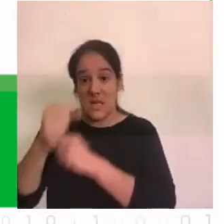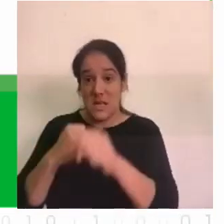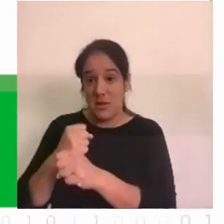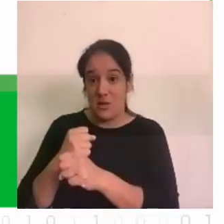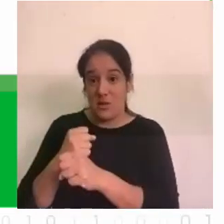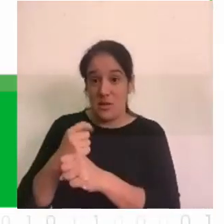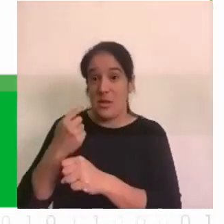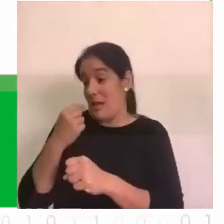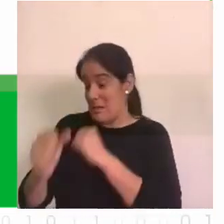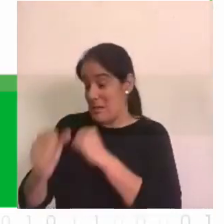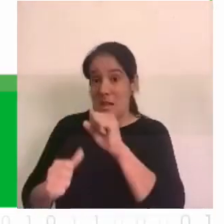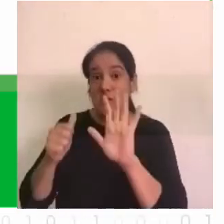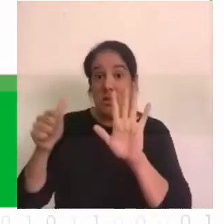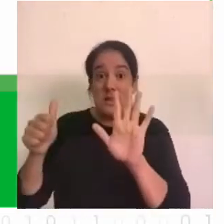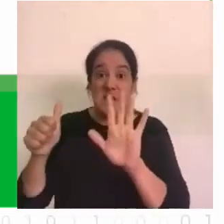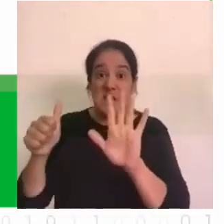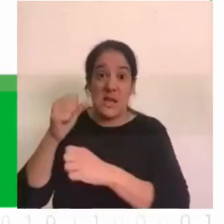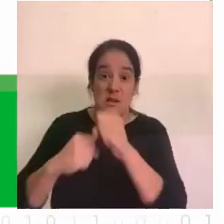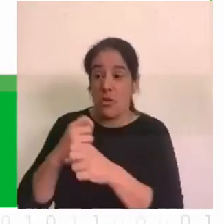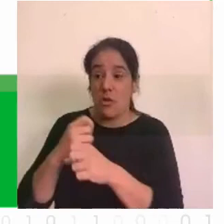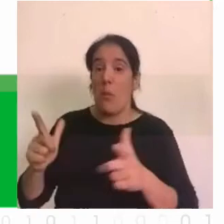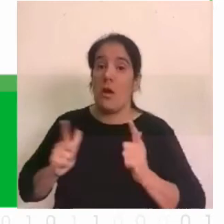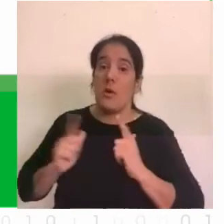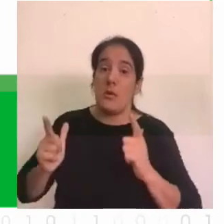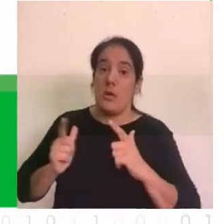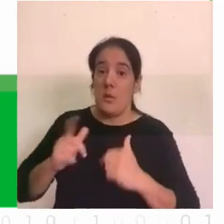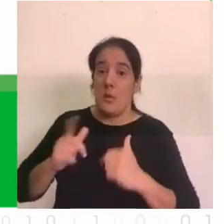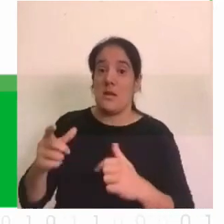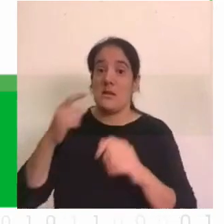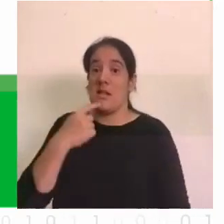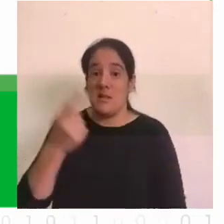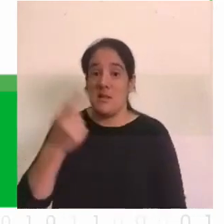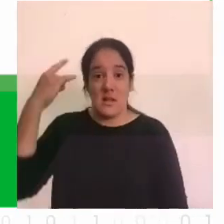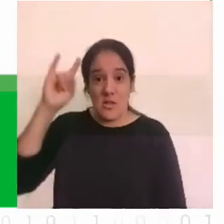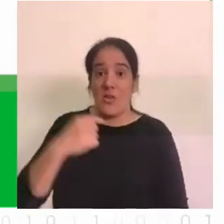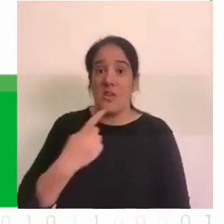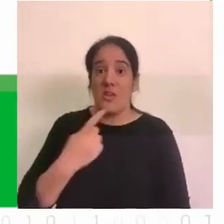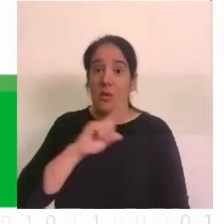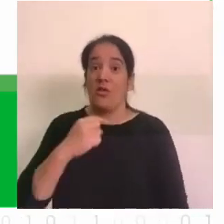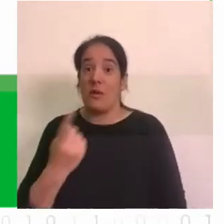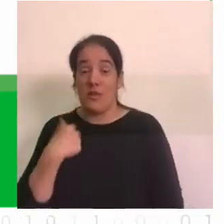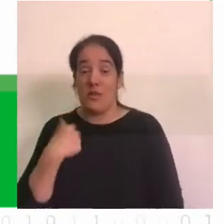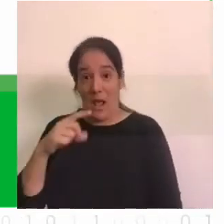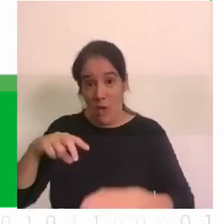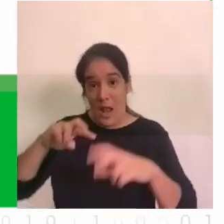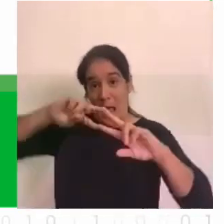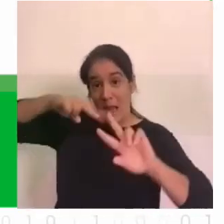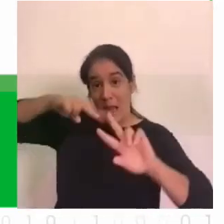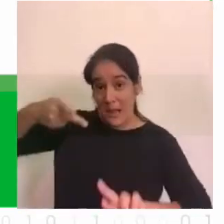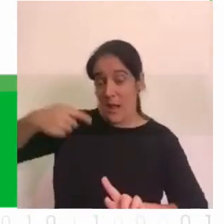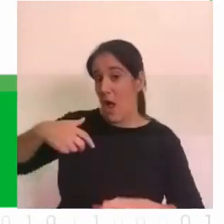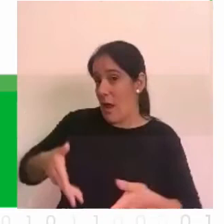poco cruel, pero es la realidad de los pobres toros. Y obviamente que mientras aumentaba la cantidad de individuos